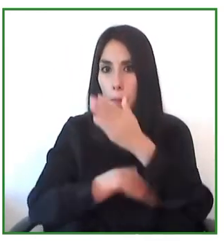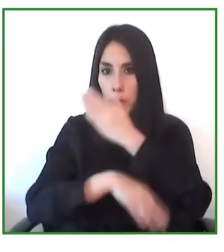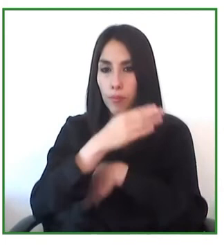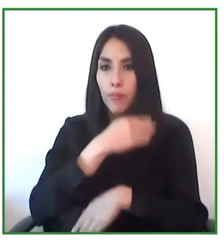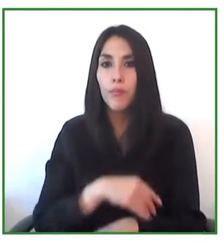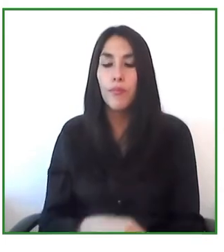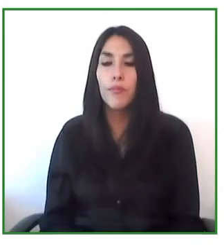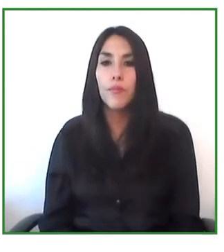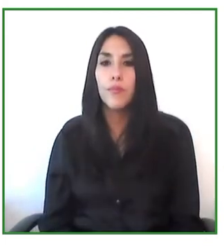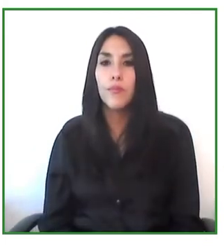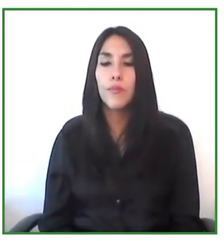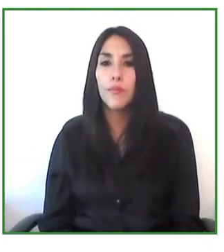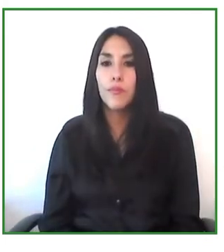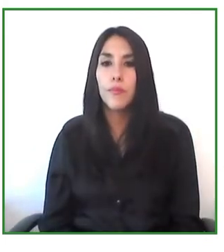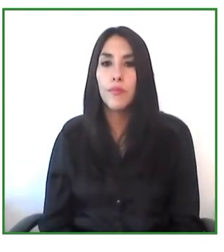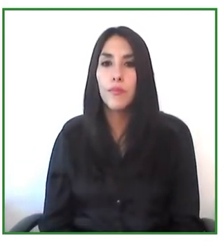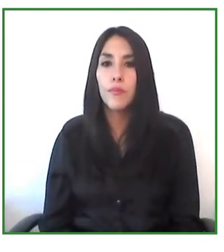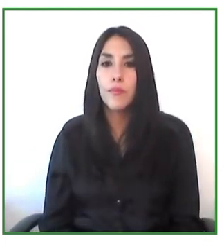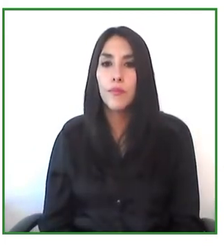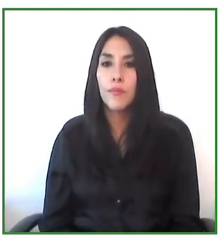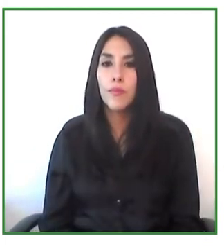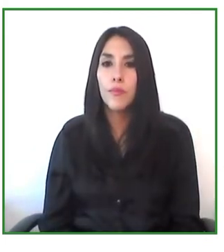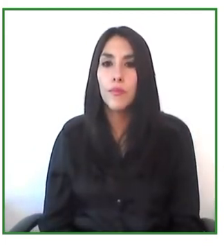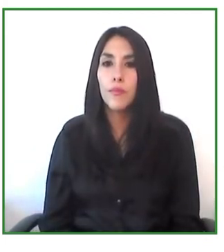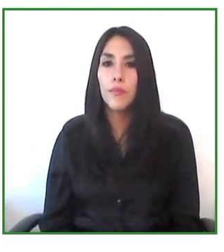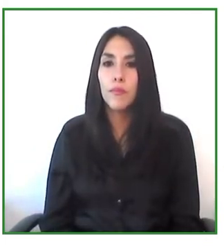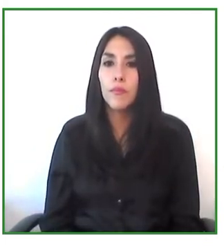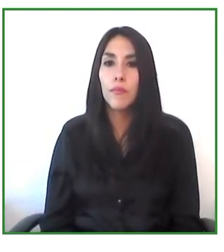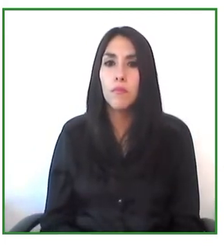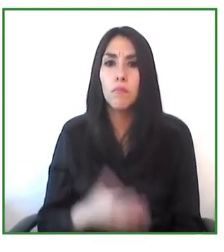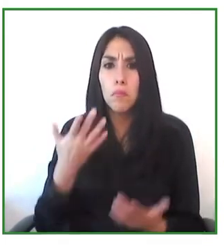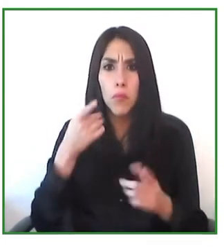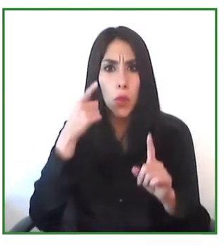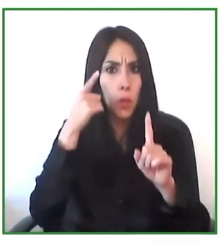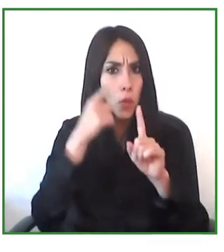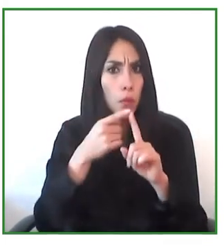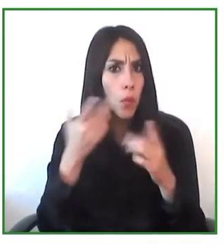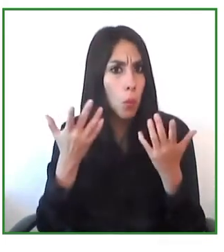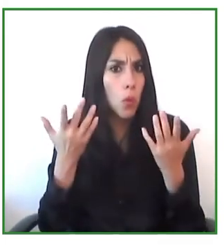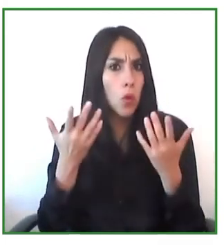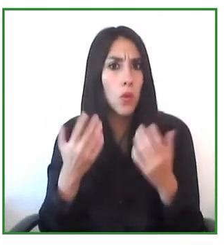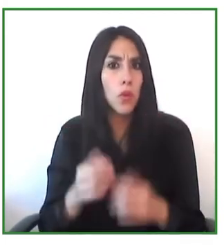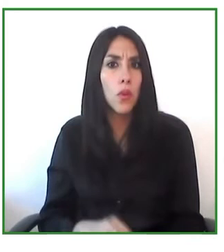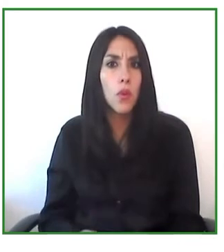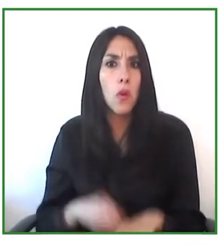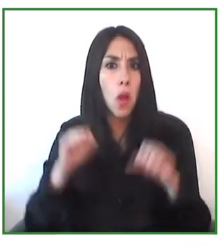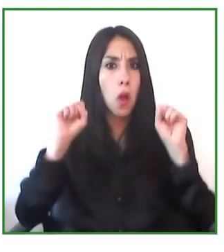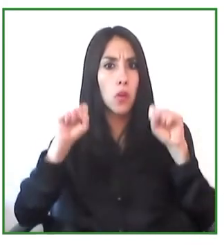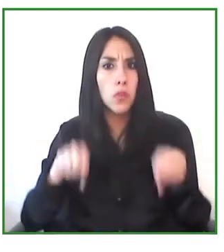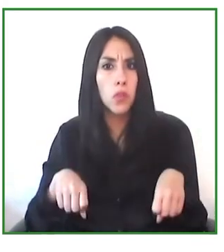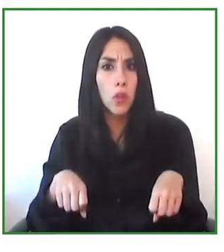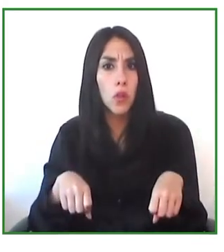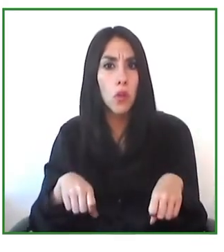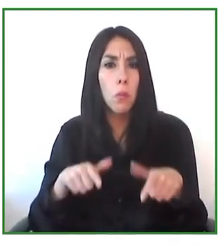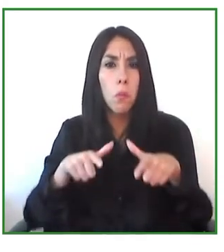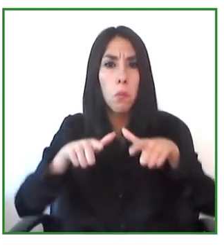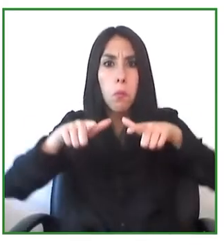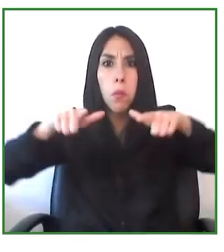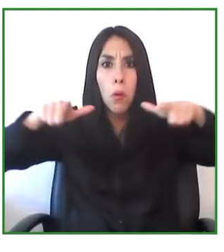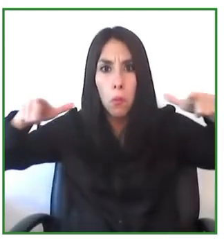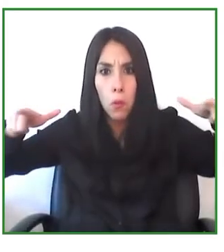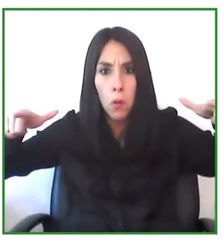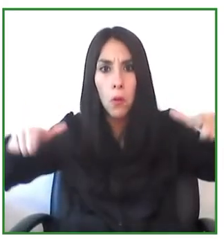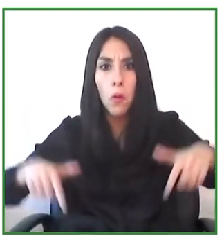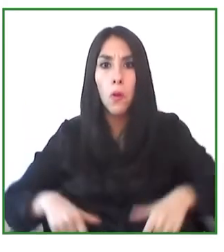Nuestro objetivo es que sea posible amplificar el trabajo de